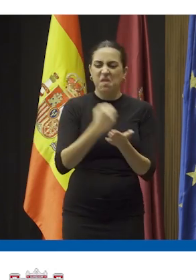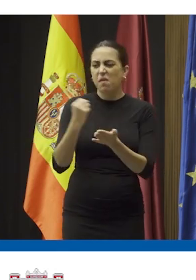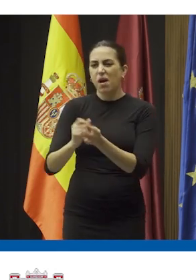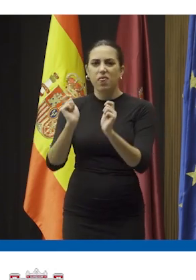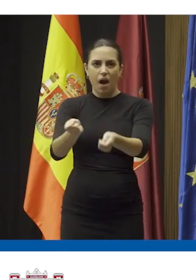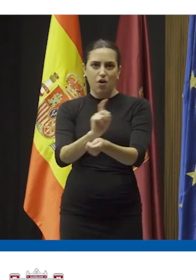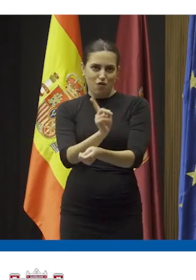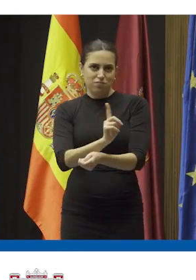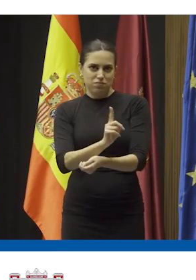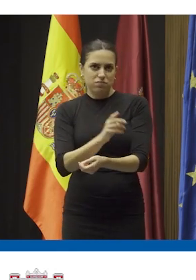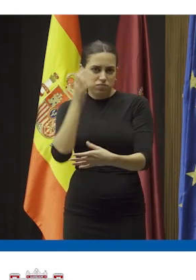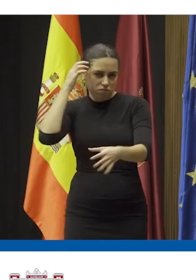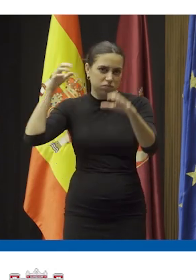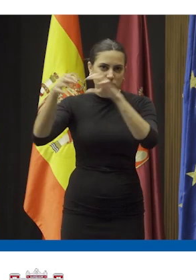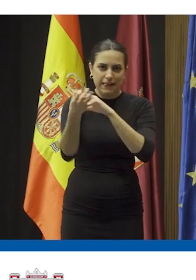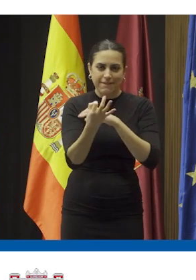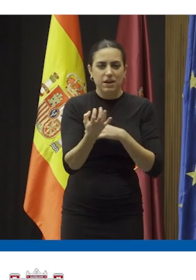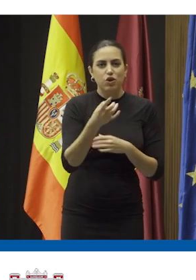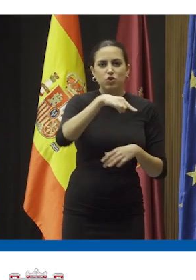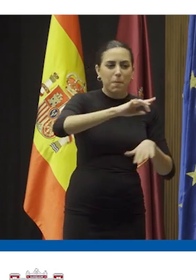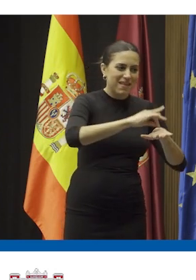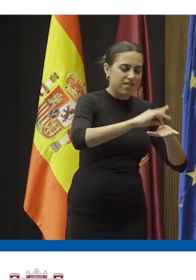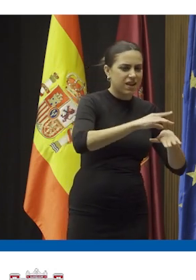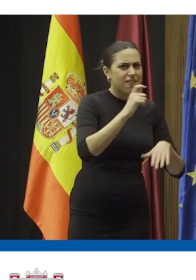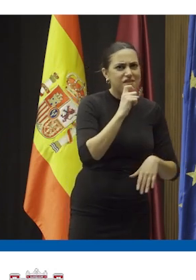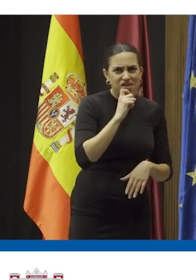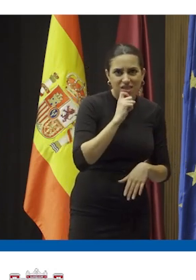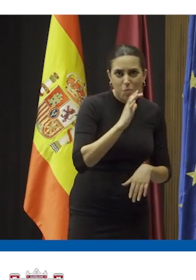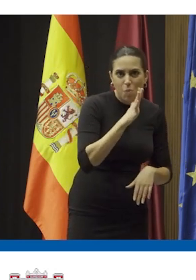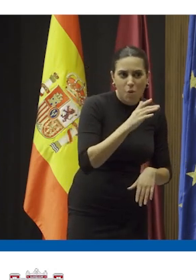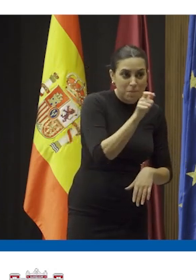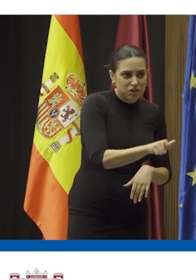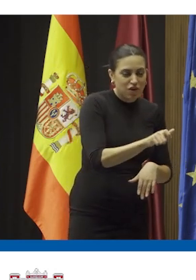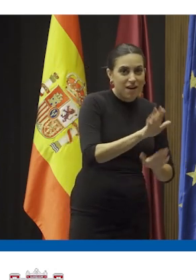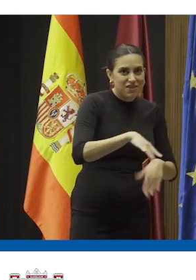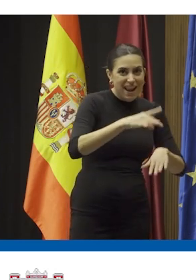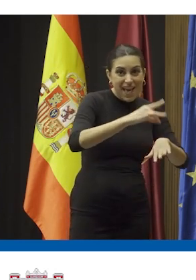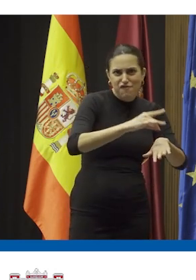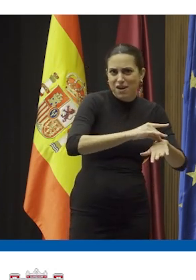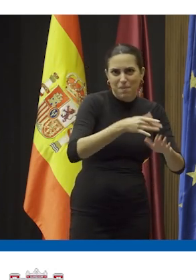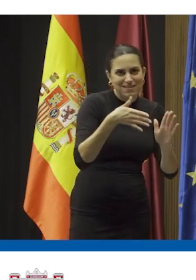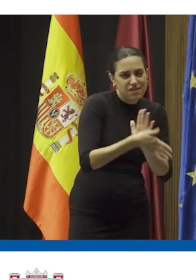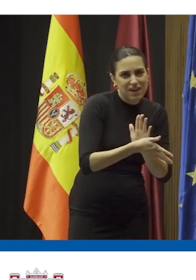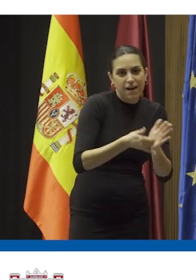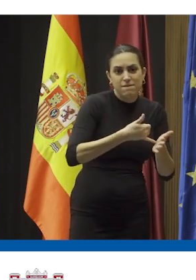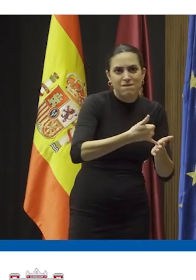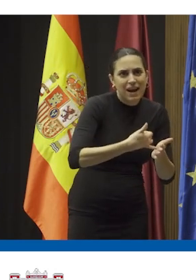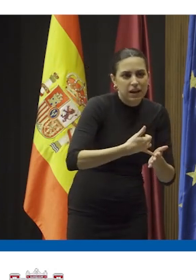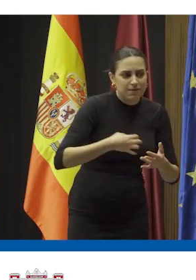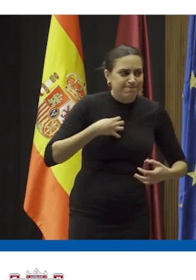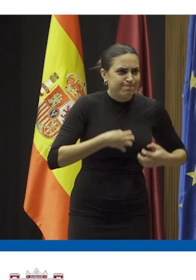mucho más aparatoso, porque hablamos de una persona enferma. Y una persona enferma es una persona frágil,